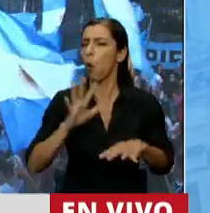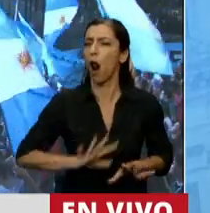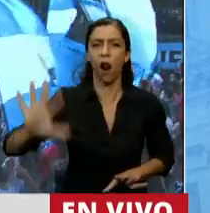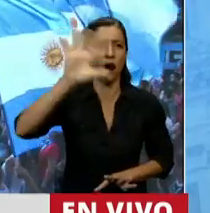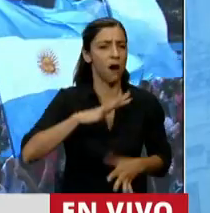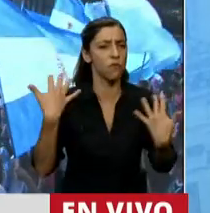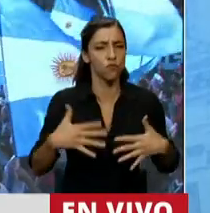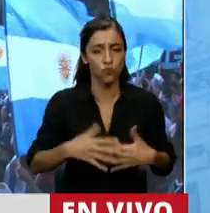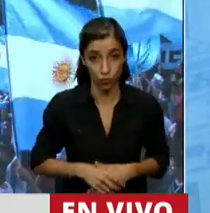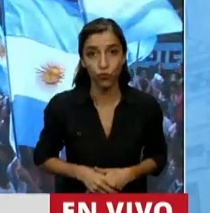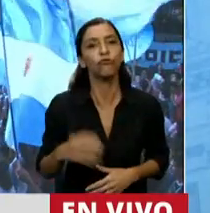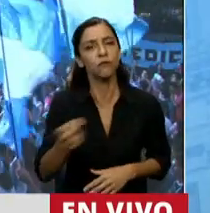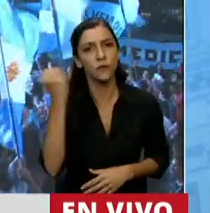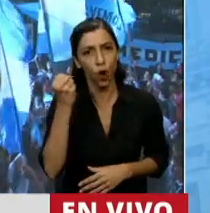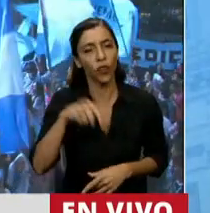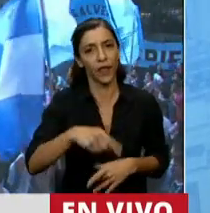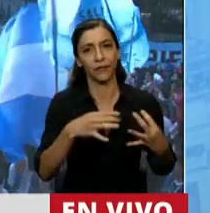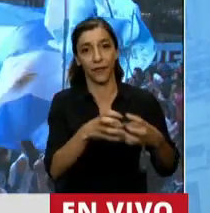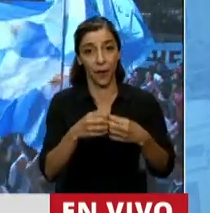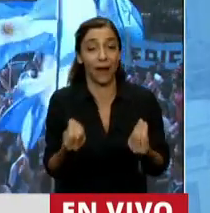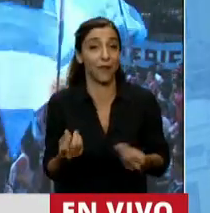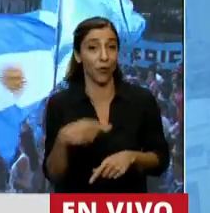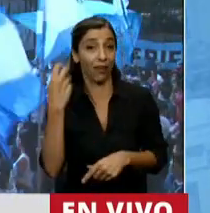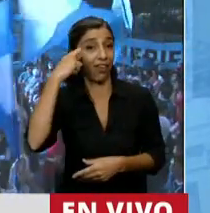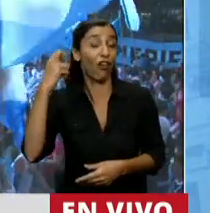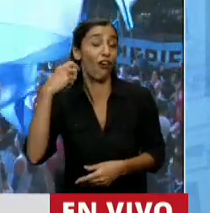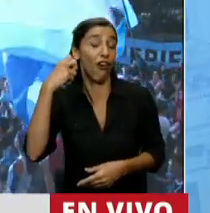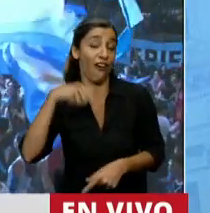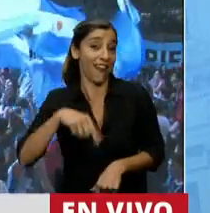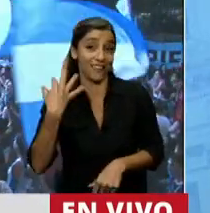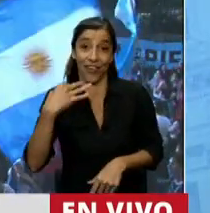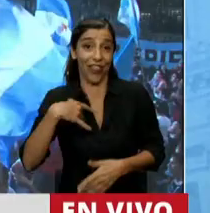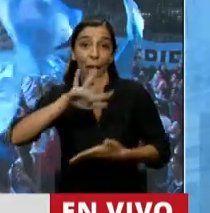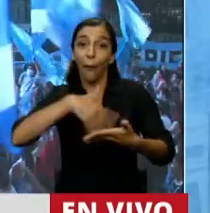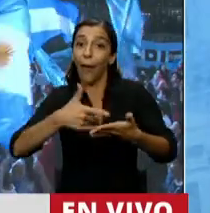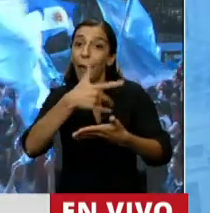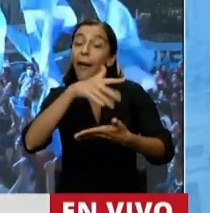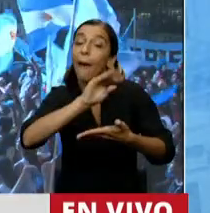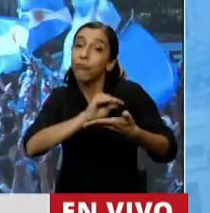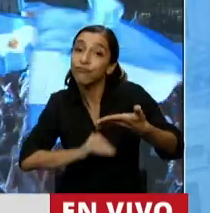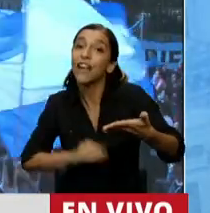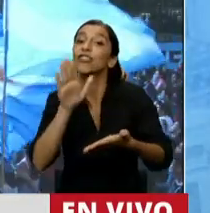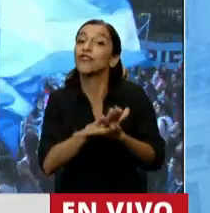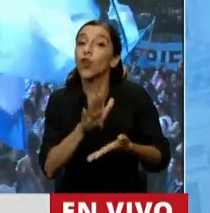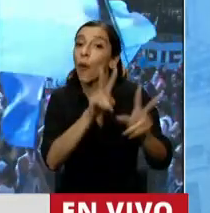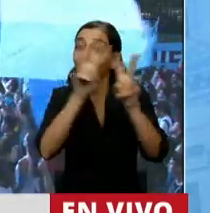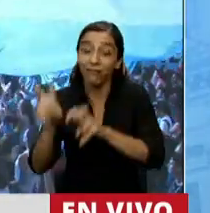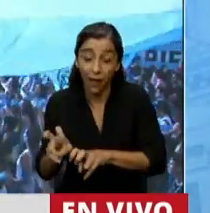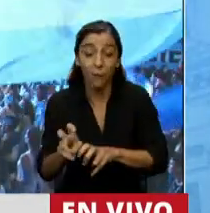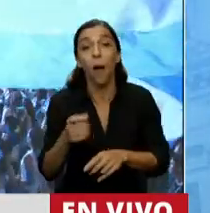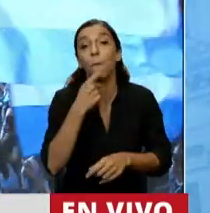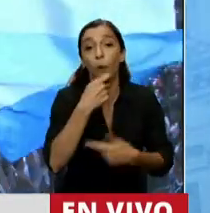en este Congreso porque este tema también incluye una agenda que este Congreso se resiste a tratar, que tiene que ver con la educación sexual integral y que